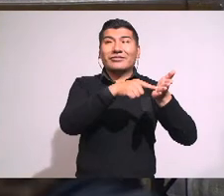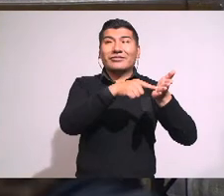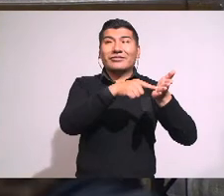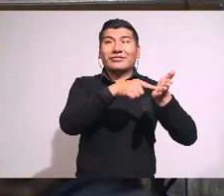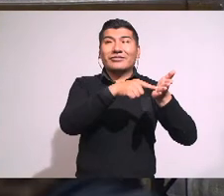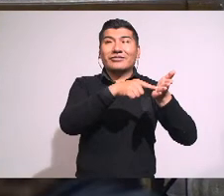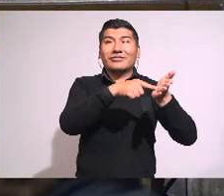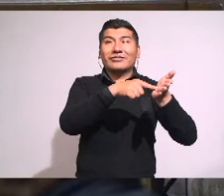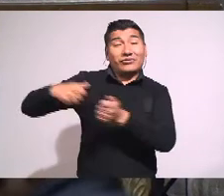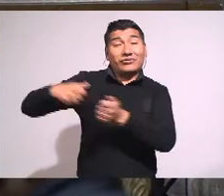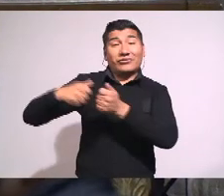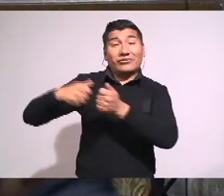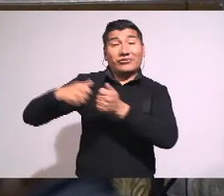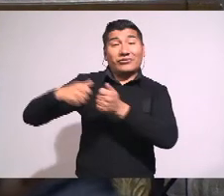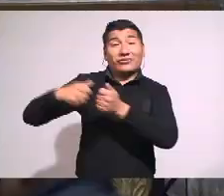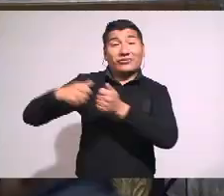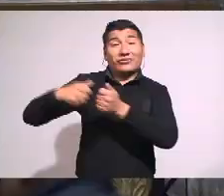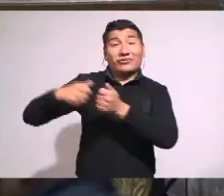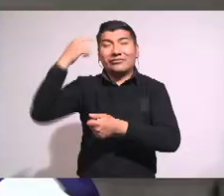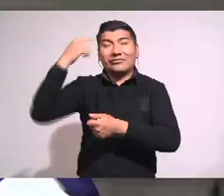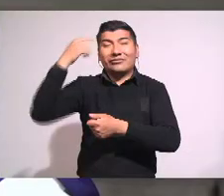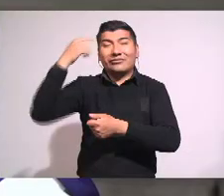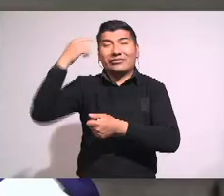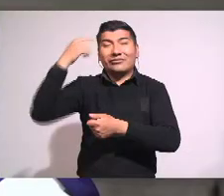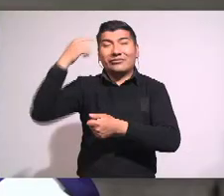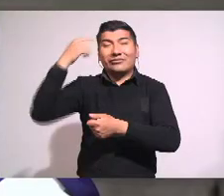José es el hombre del silencio.